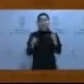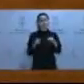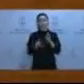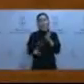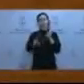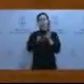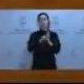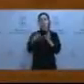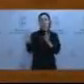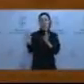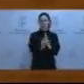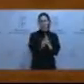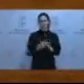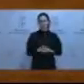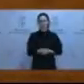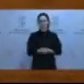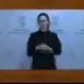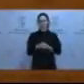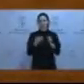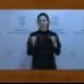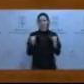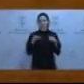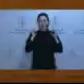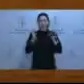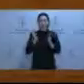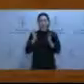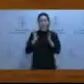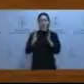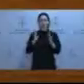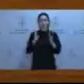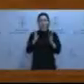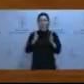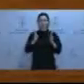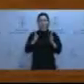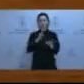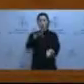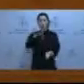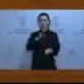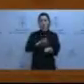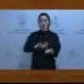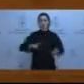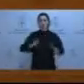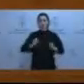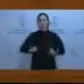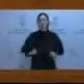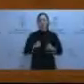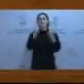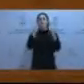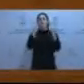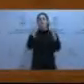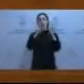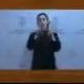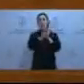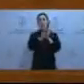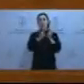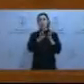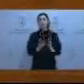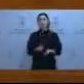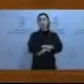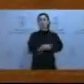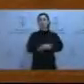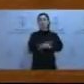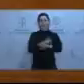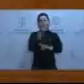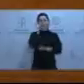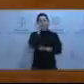ley. Superado ampliamente el periodo desde la entrada en vigor de la ley, el Gobierno de Javier Fernández, como el anterior